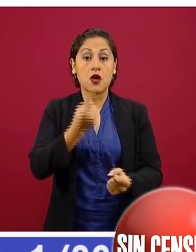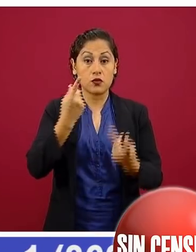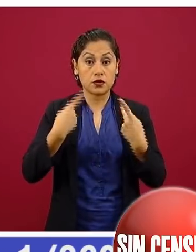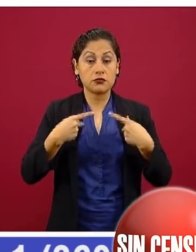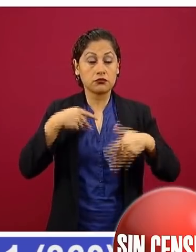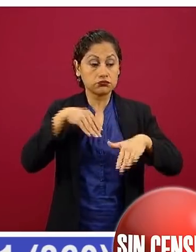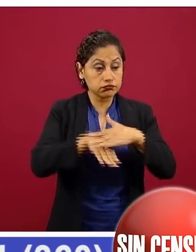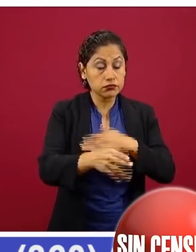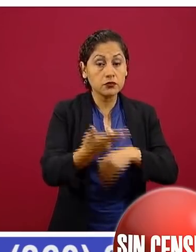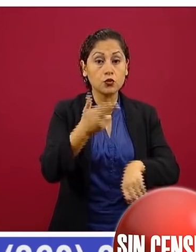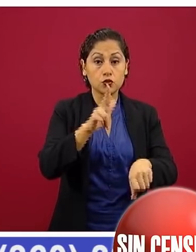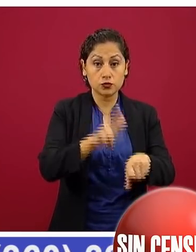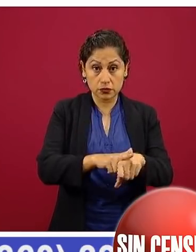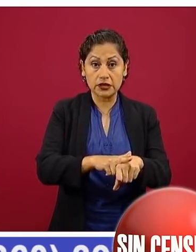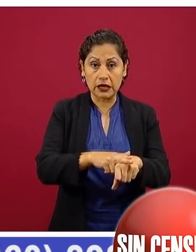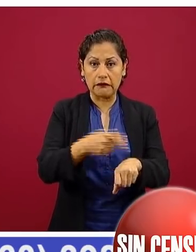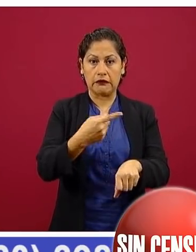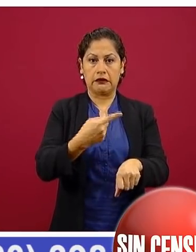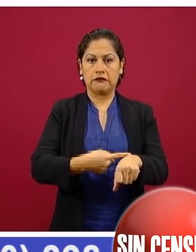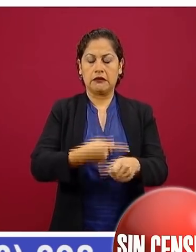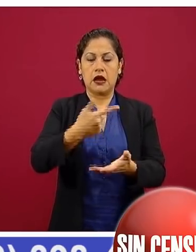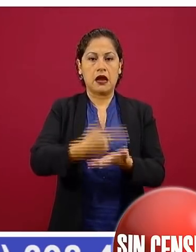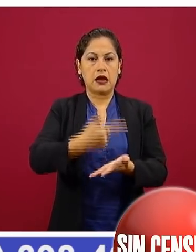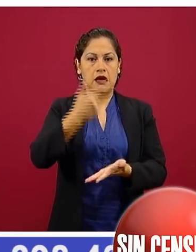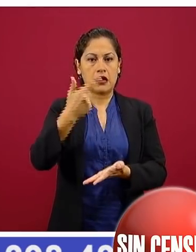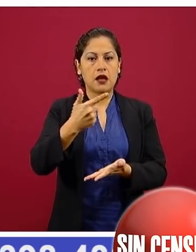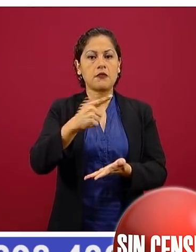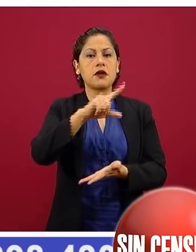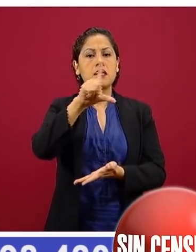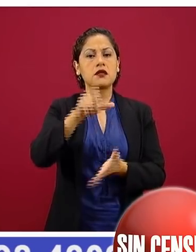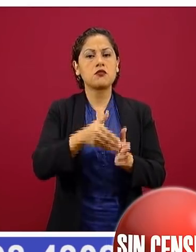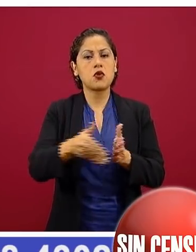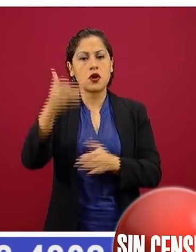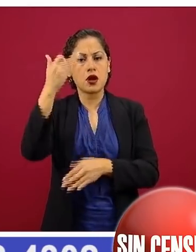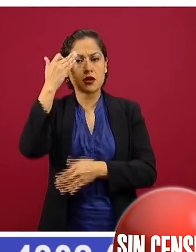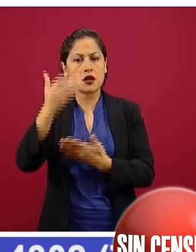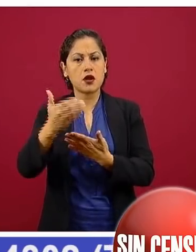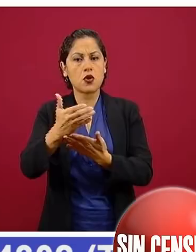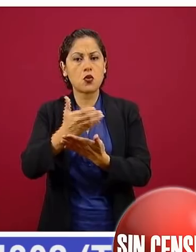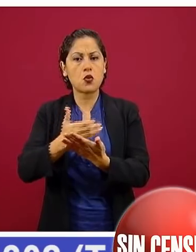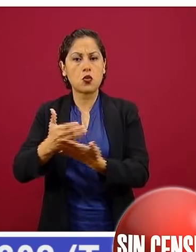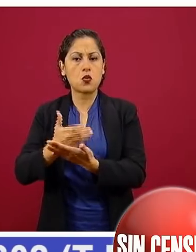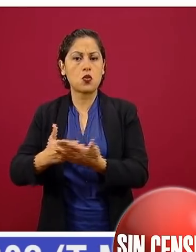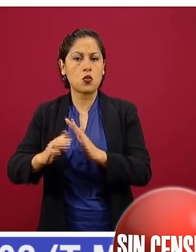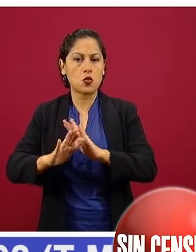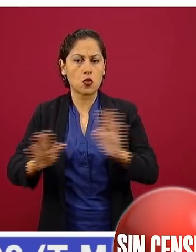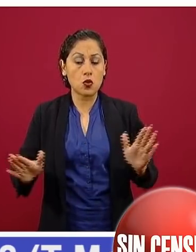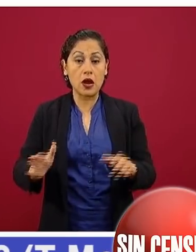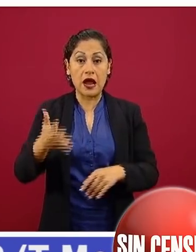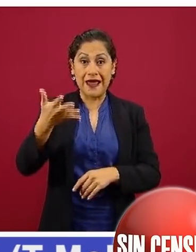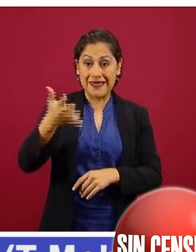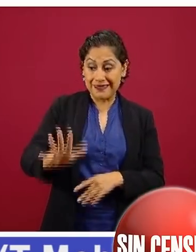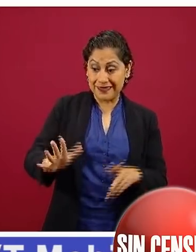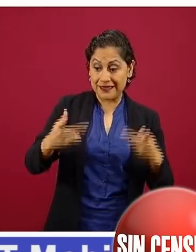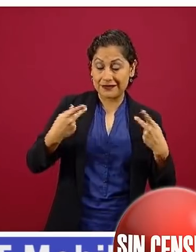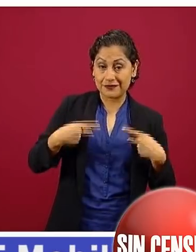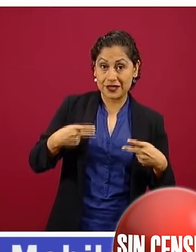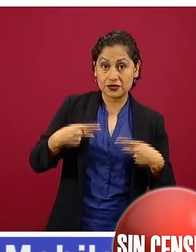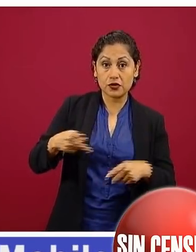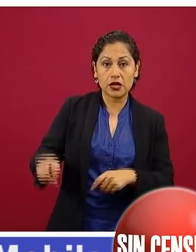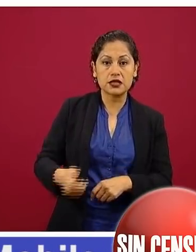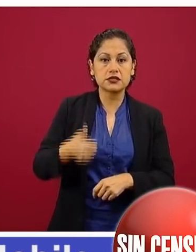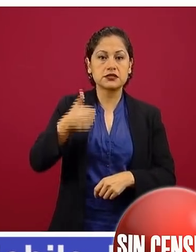tienen enfermedad suficientemente grave. Casi el 60%, casi 6 de cada 10 de las personas que han